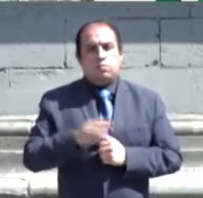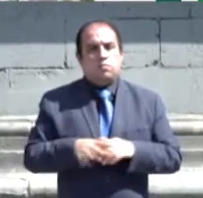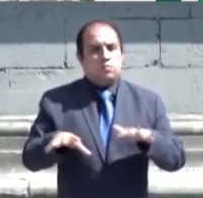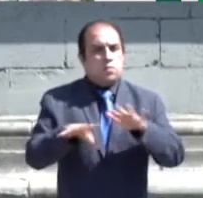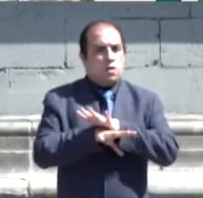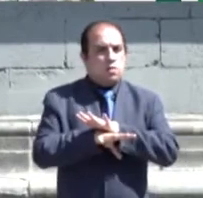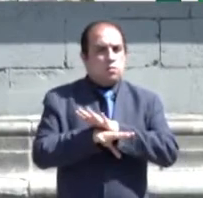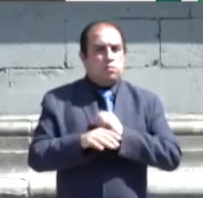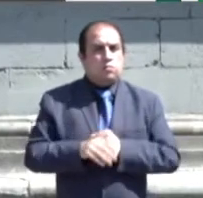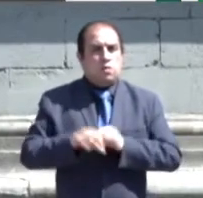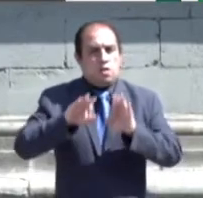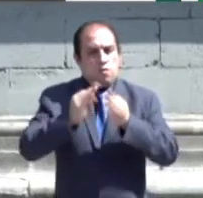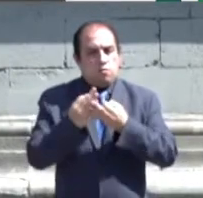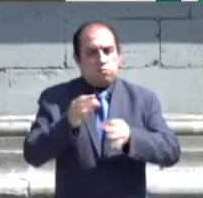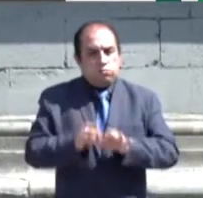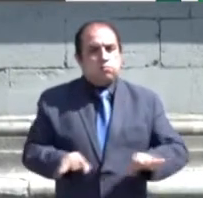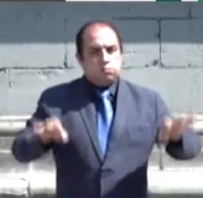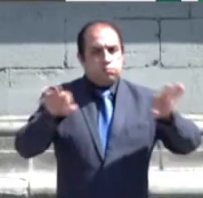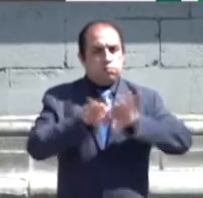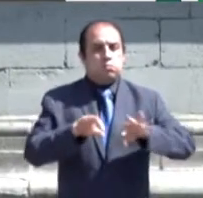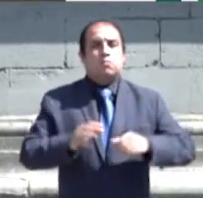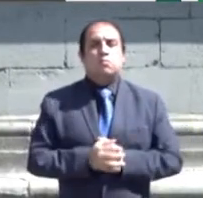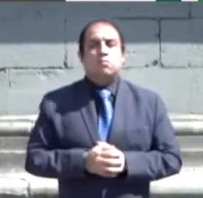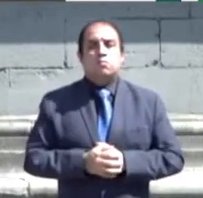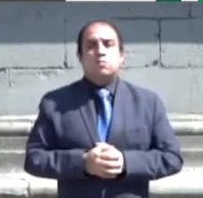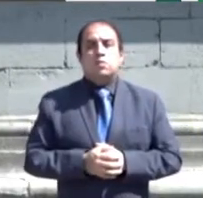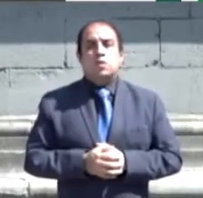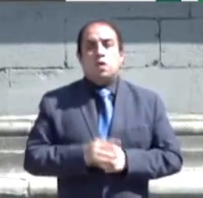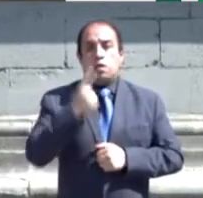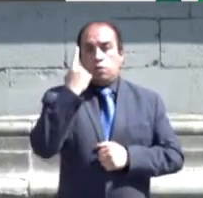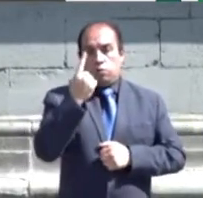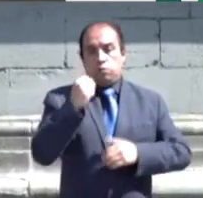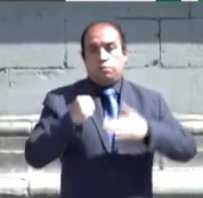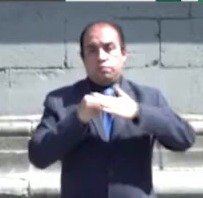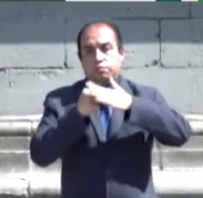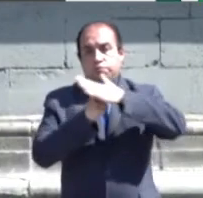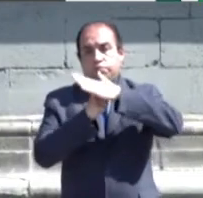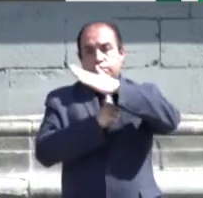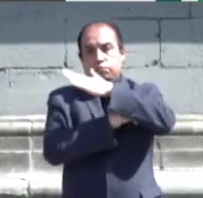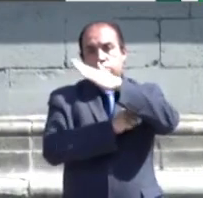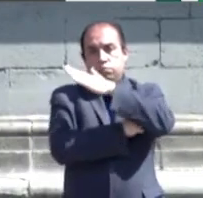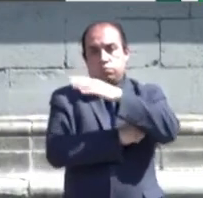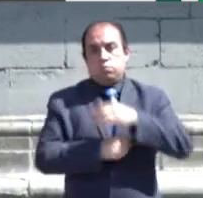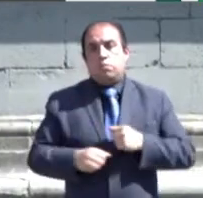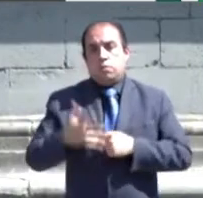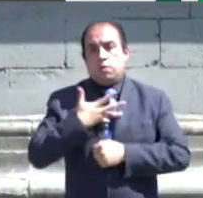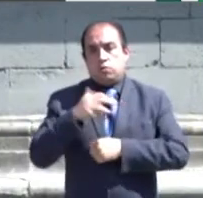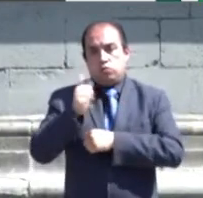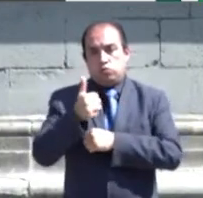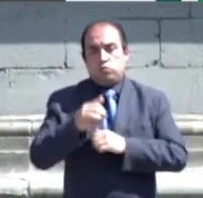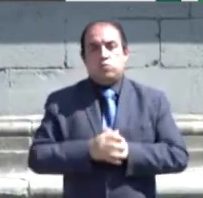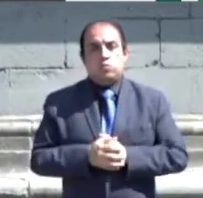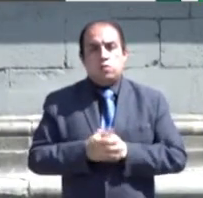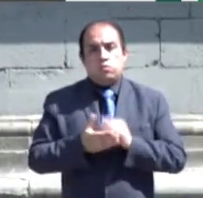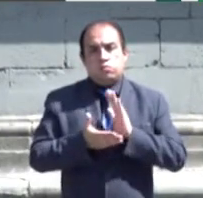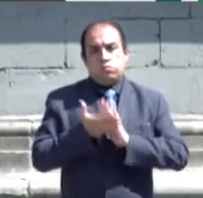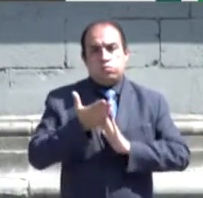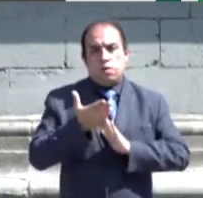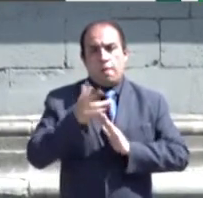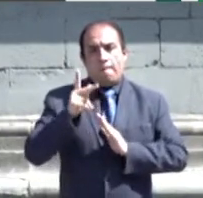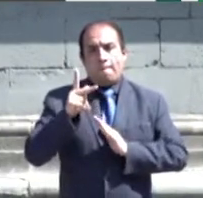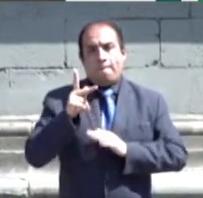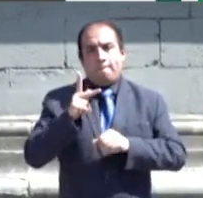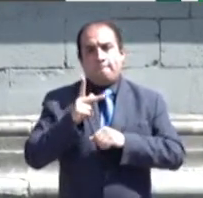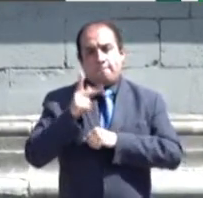de manera importante. Y un pilar es, en realidad ya llevamos otro que se construyó en Perú, pero este pilar